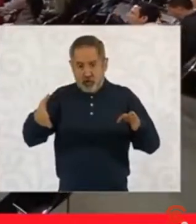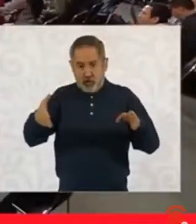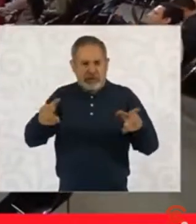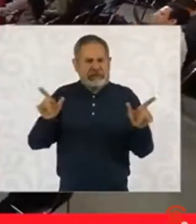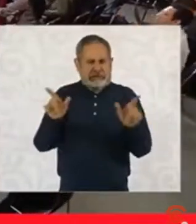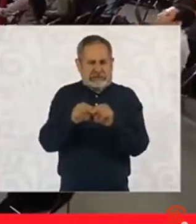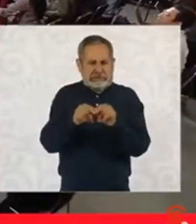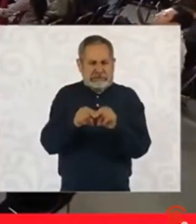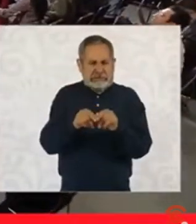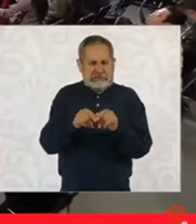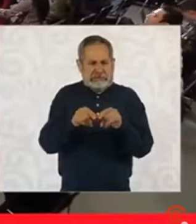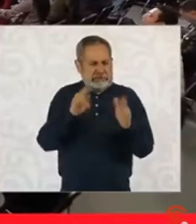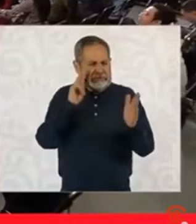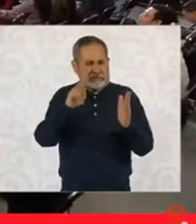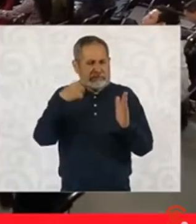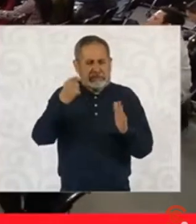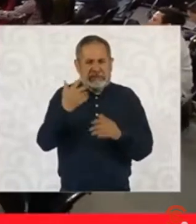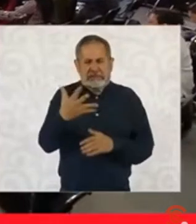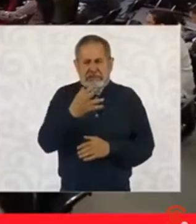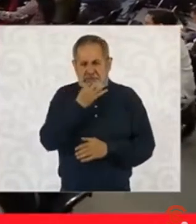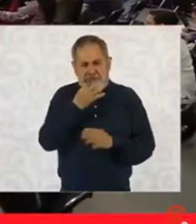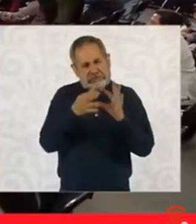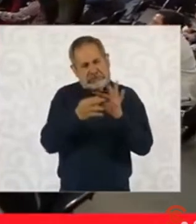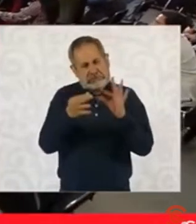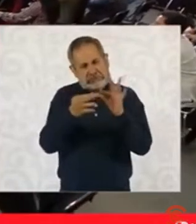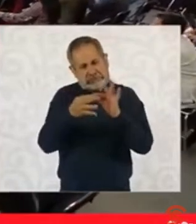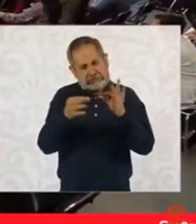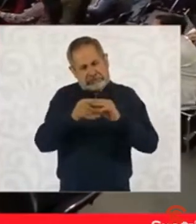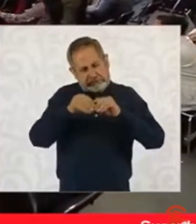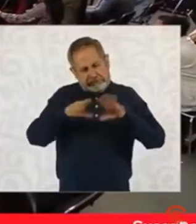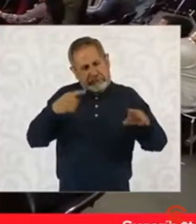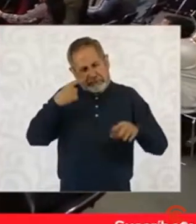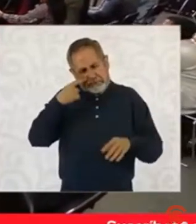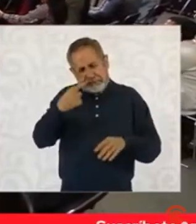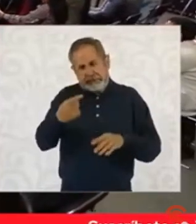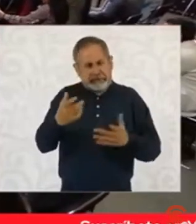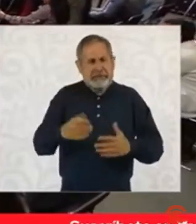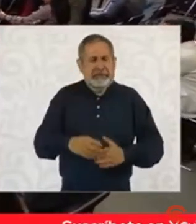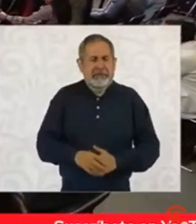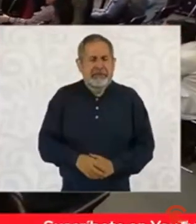pequeño documento, porque es de 5 minutos.